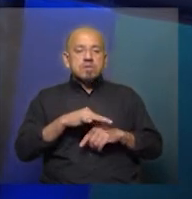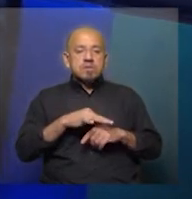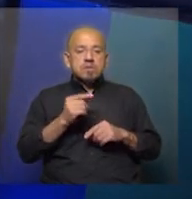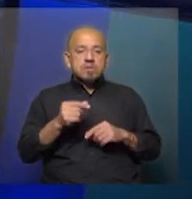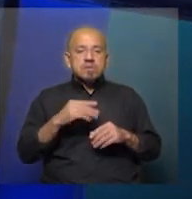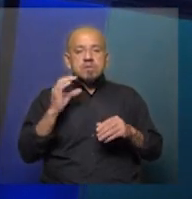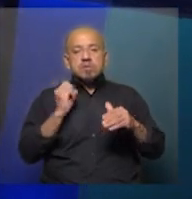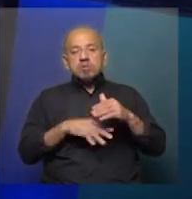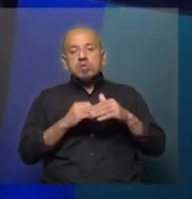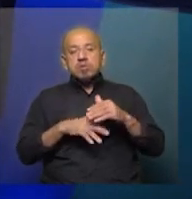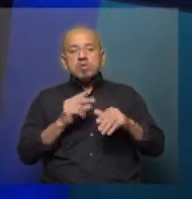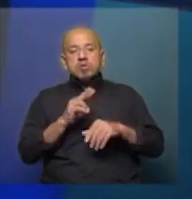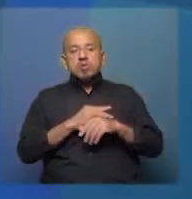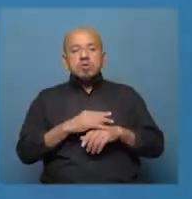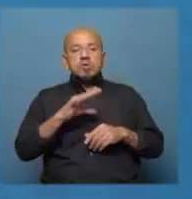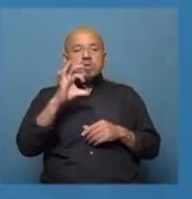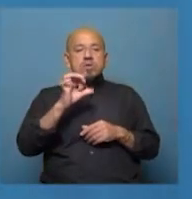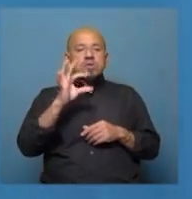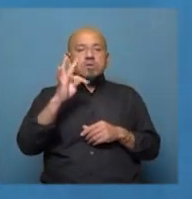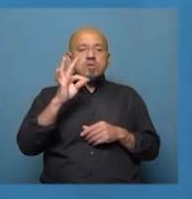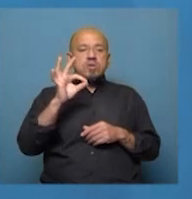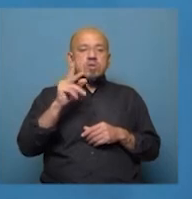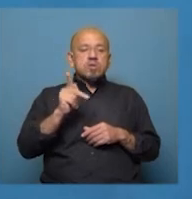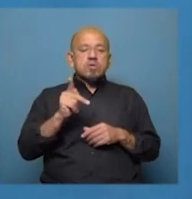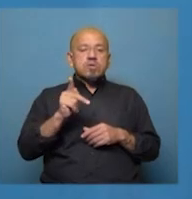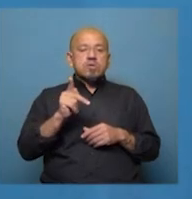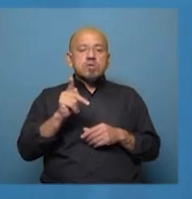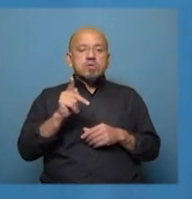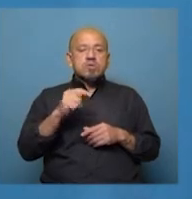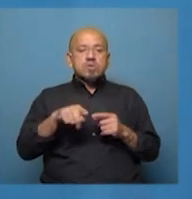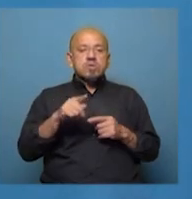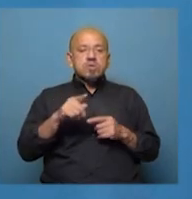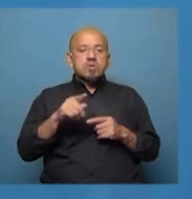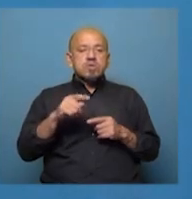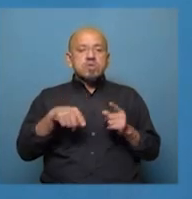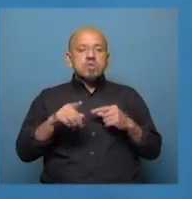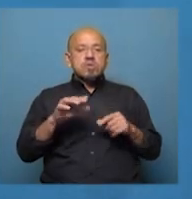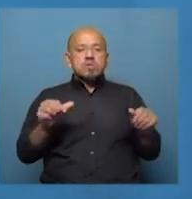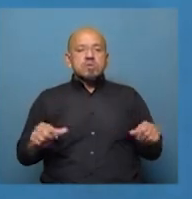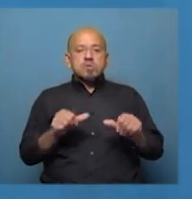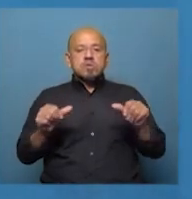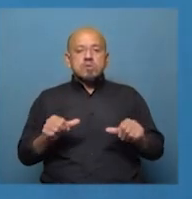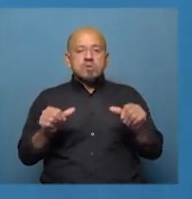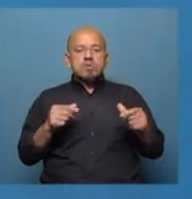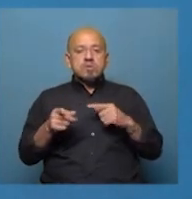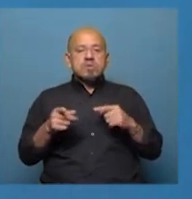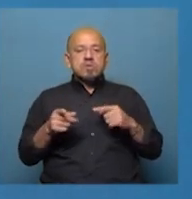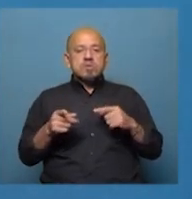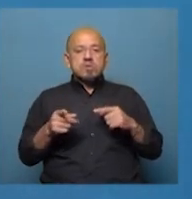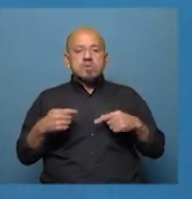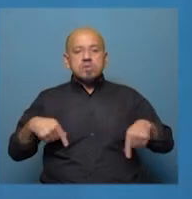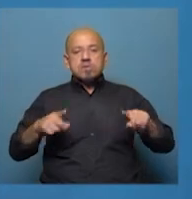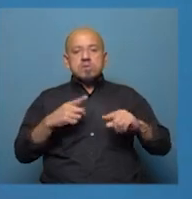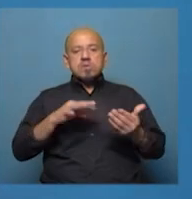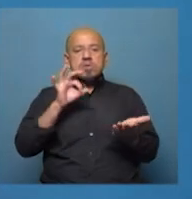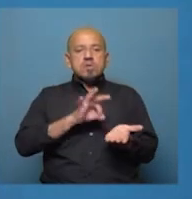verdad eso no ha sucedido es más fui a ver estrictamente el lugar donde se estaba implementando como piloto este